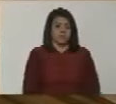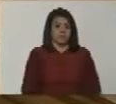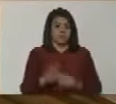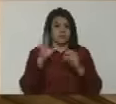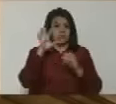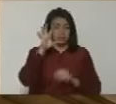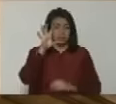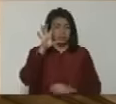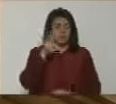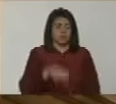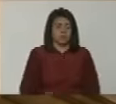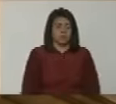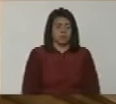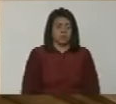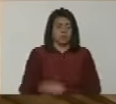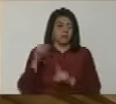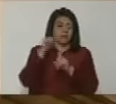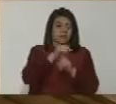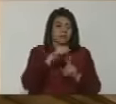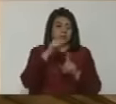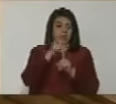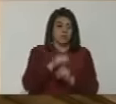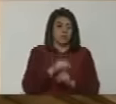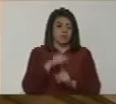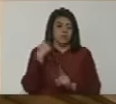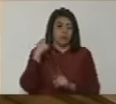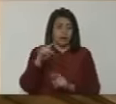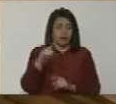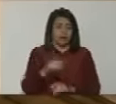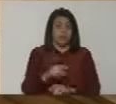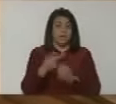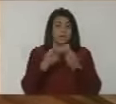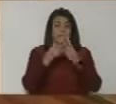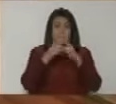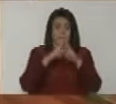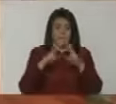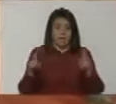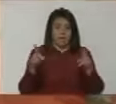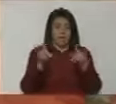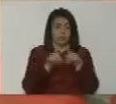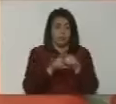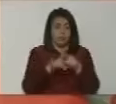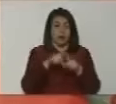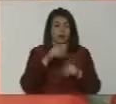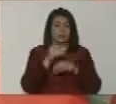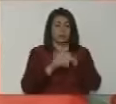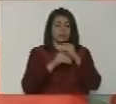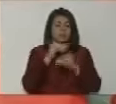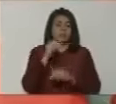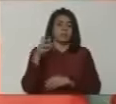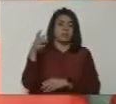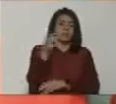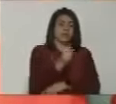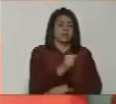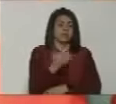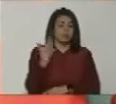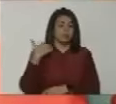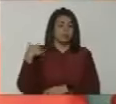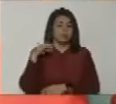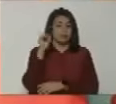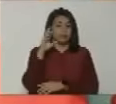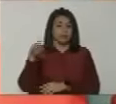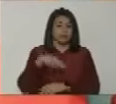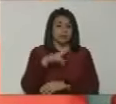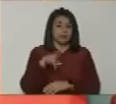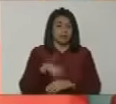por la patria, en lucha porque haya paz, como lo hemos venido logrando desde la